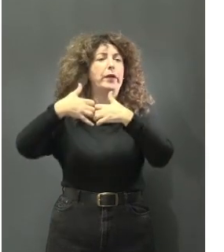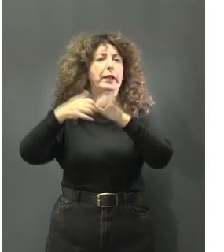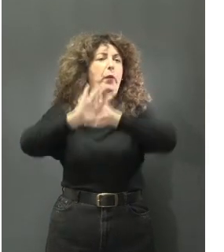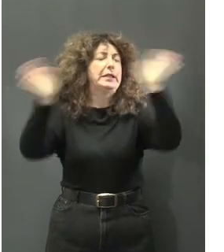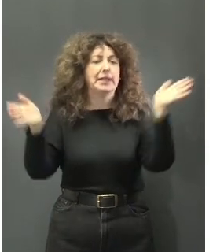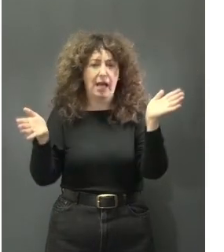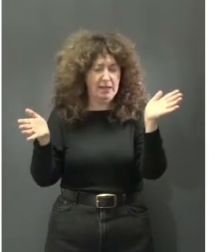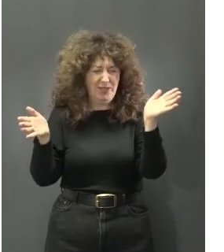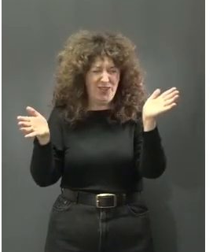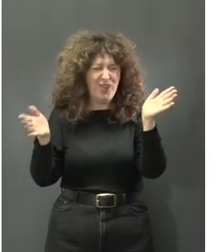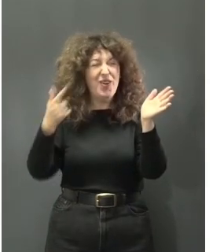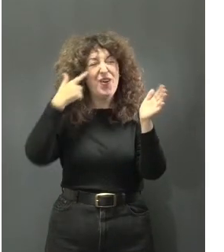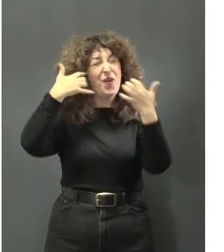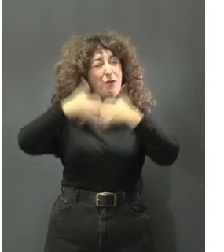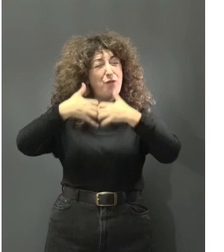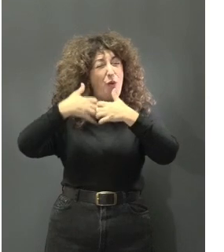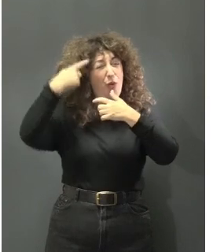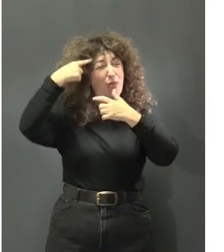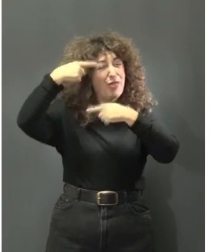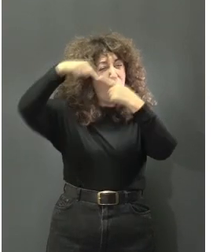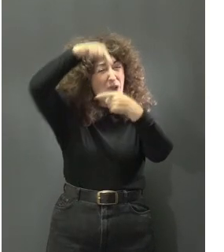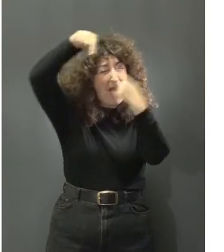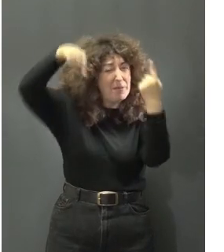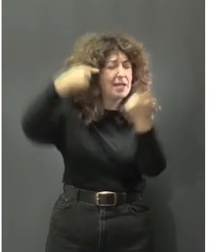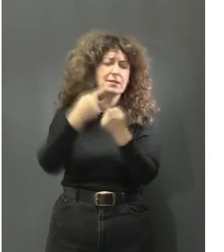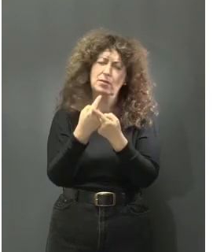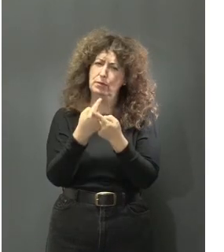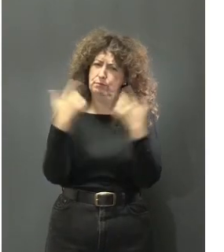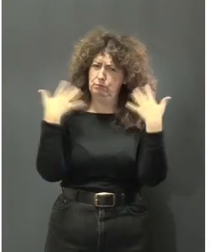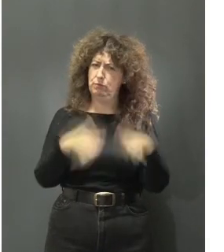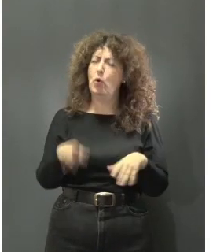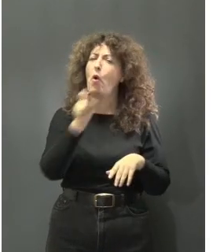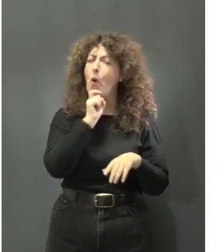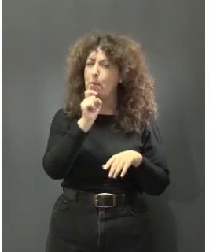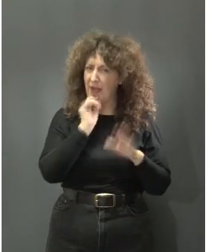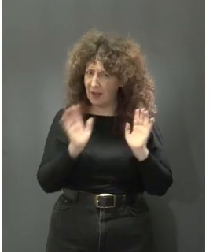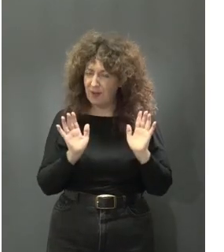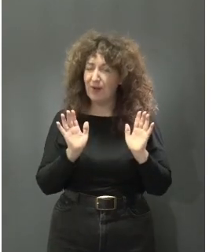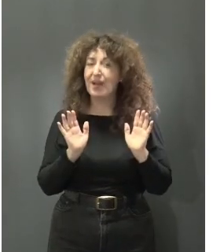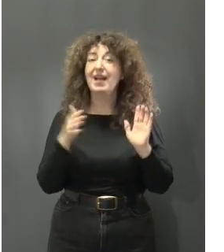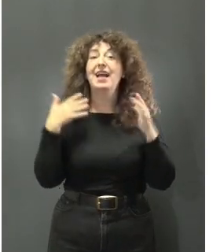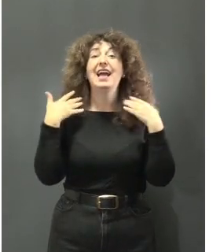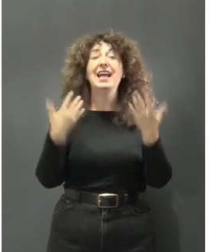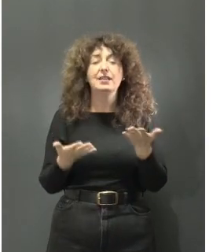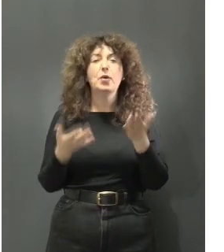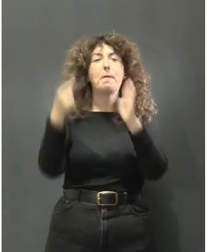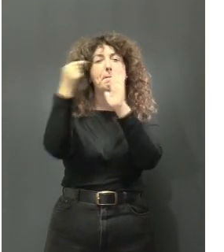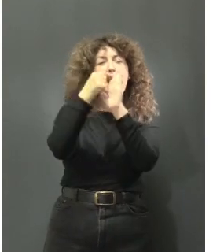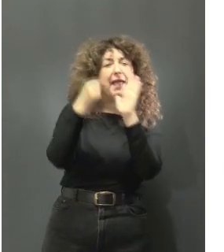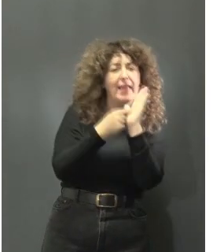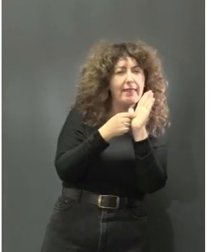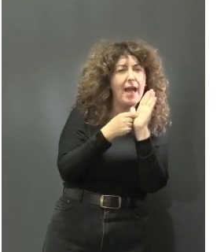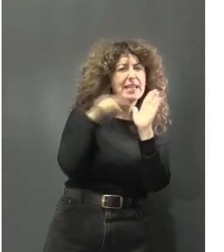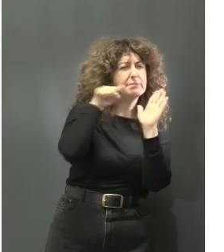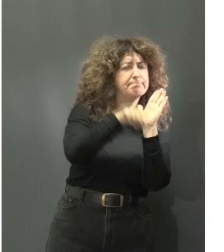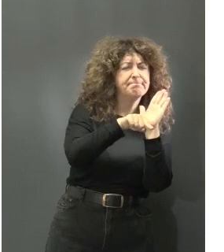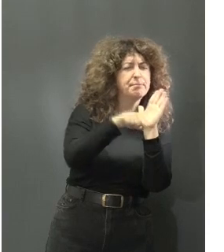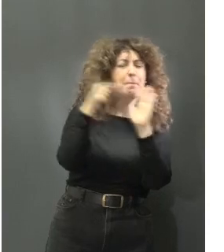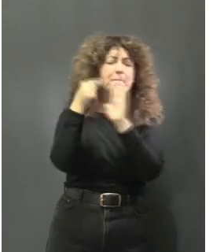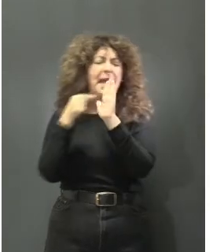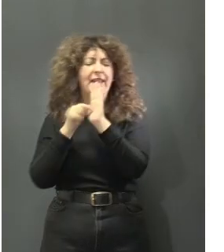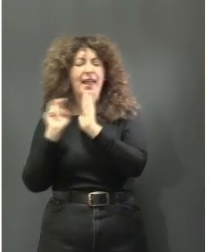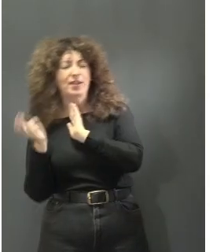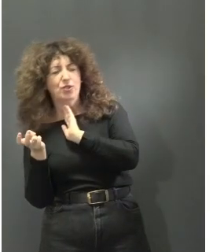ligera. El funcionamiento cognitivo es muy complejo. Entonces, el adoptar unas medidas u otras, el saber que